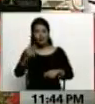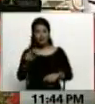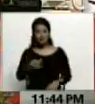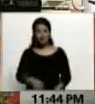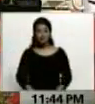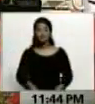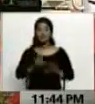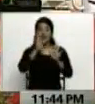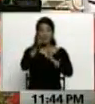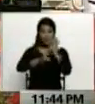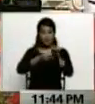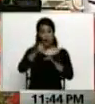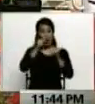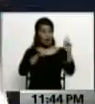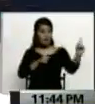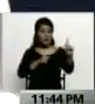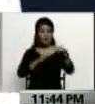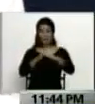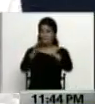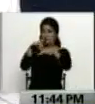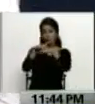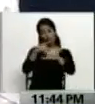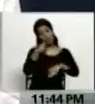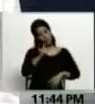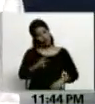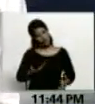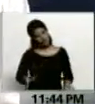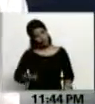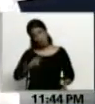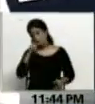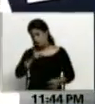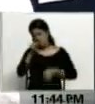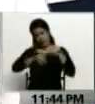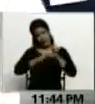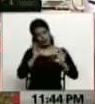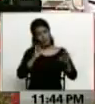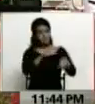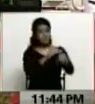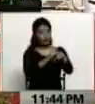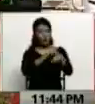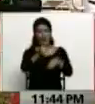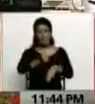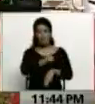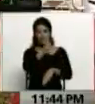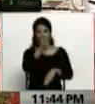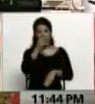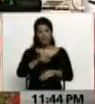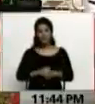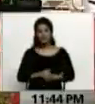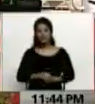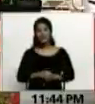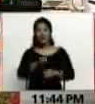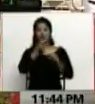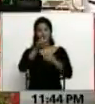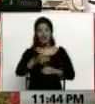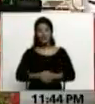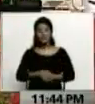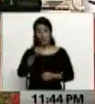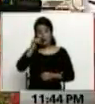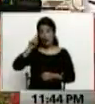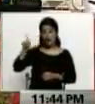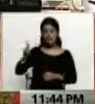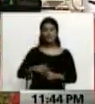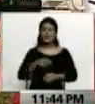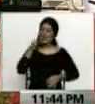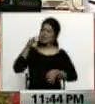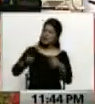vale ureña iba a intervenir Y decía Perdóname ureña tengo que decirlo Aprovechando que está aquí él se ponía es una